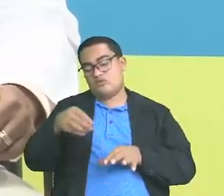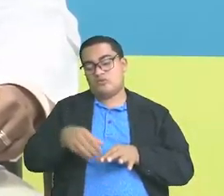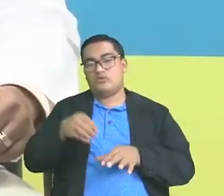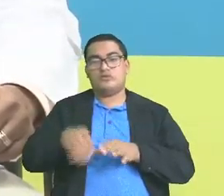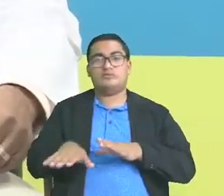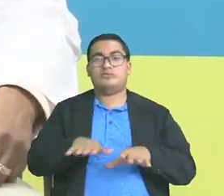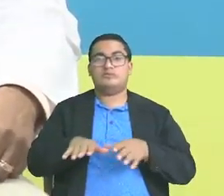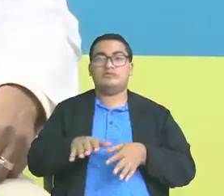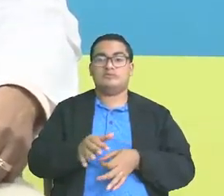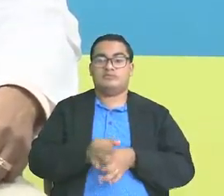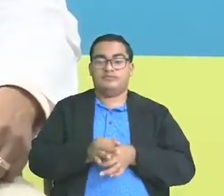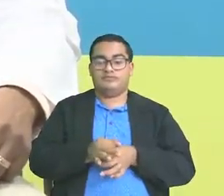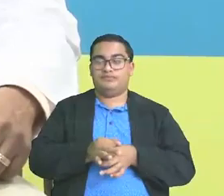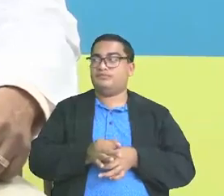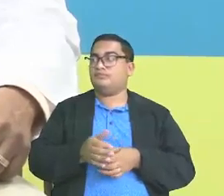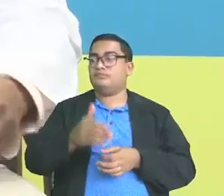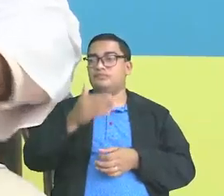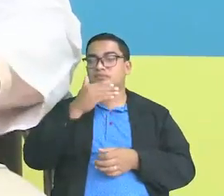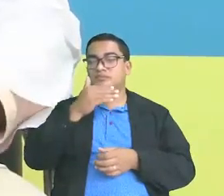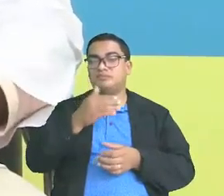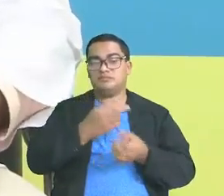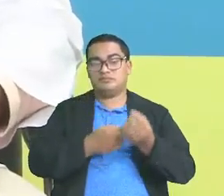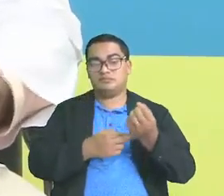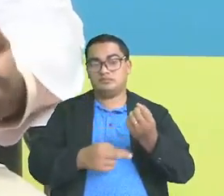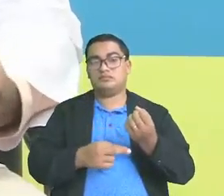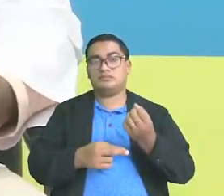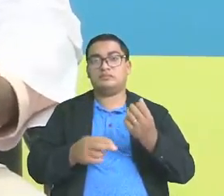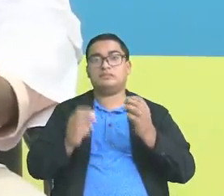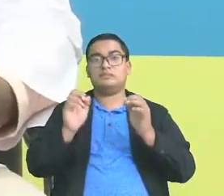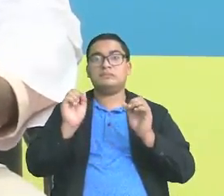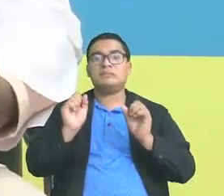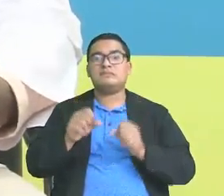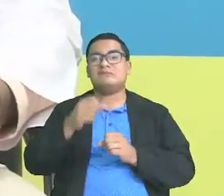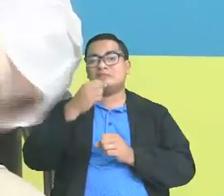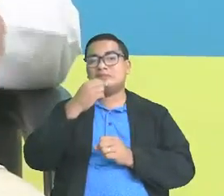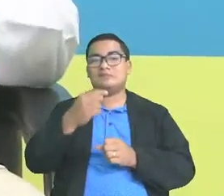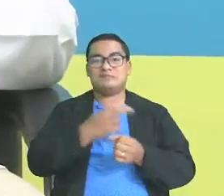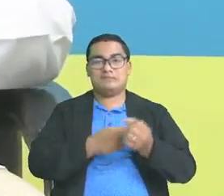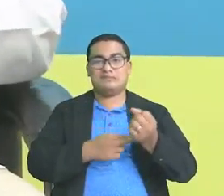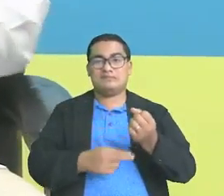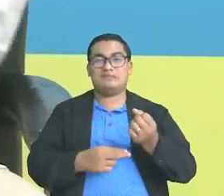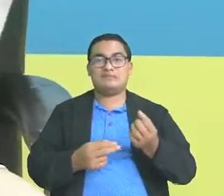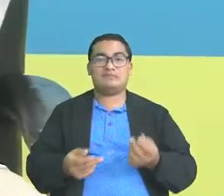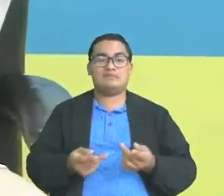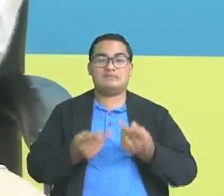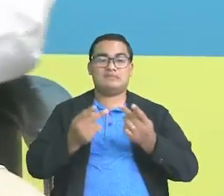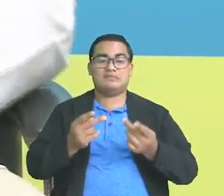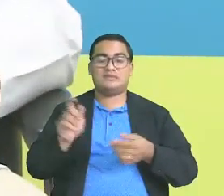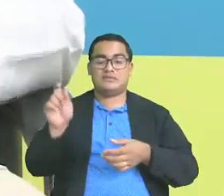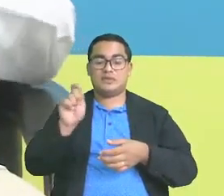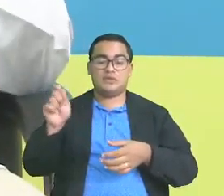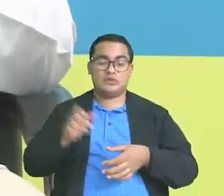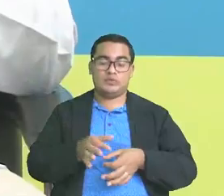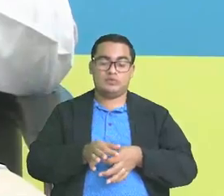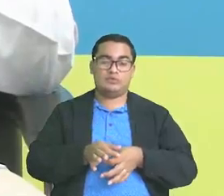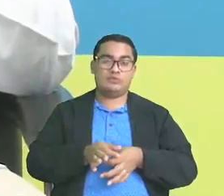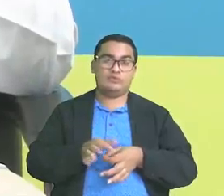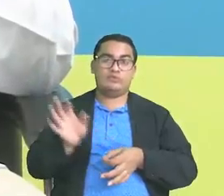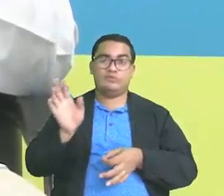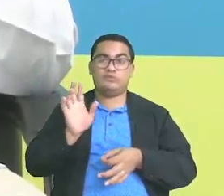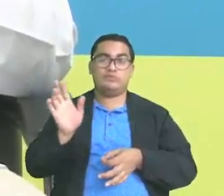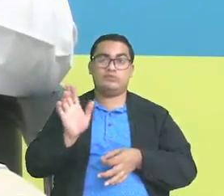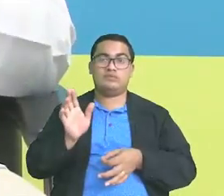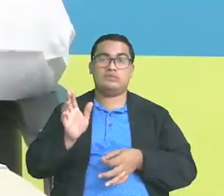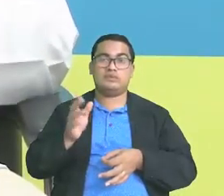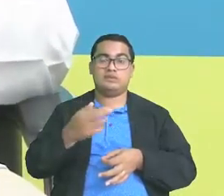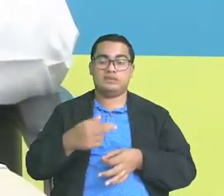no le llega la suficiente cantidad de sangre, teniendo en cuenta que la sangre es vida, Si pasa mucho tiempo allí, hay